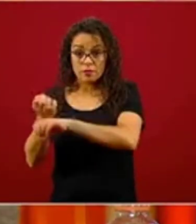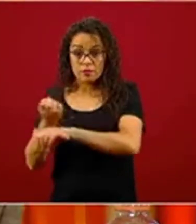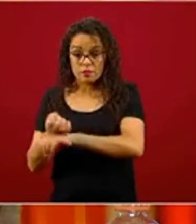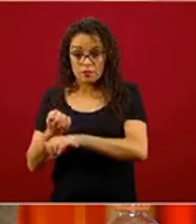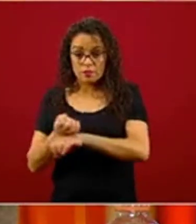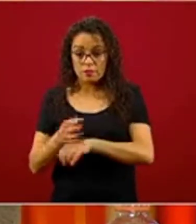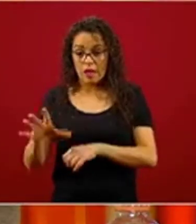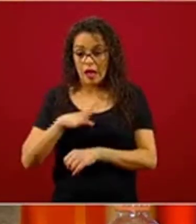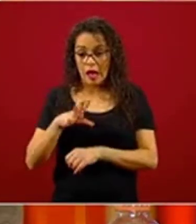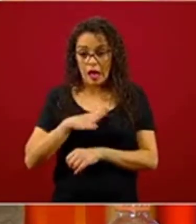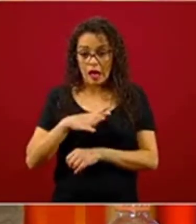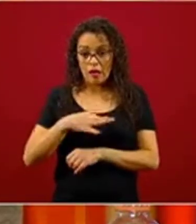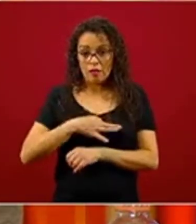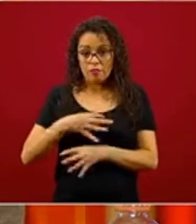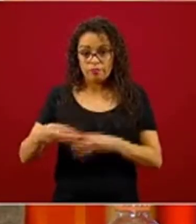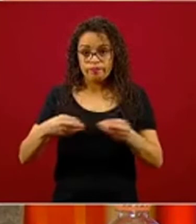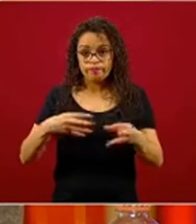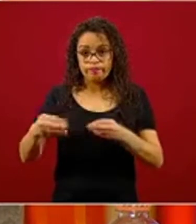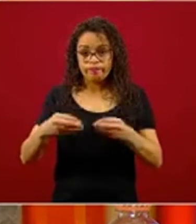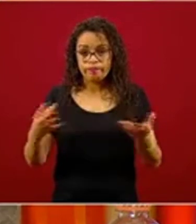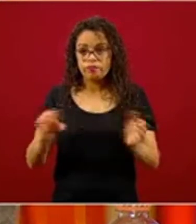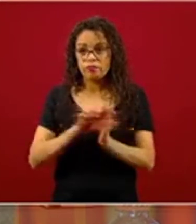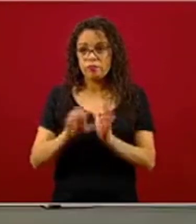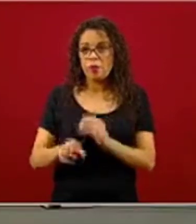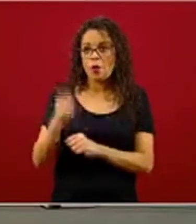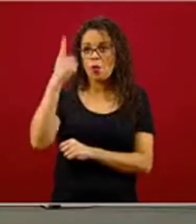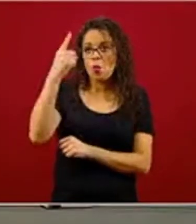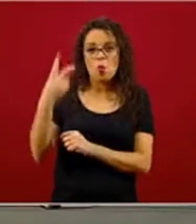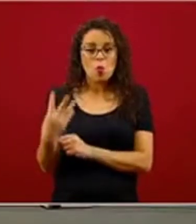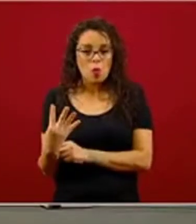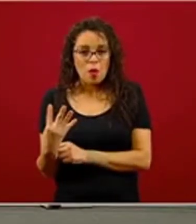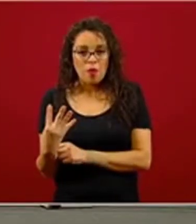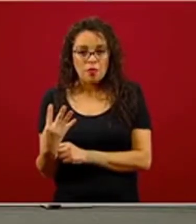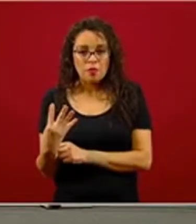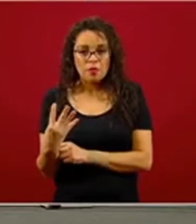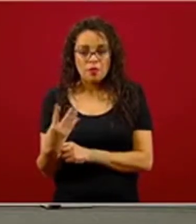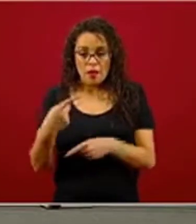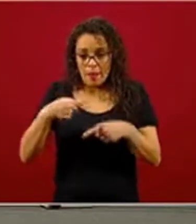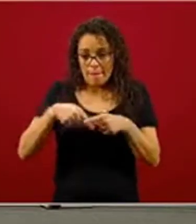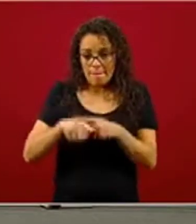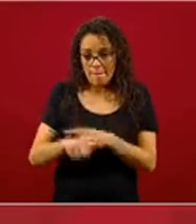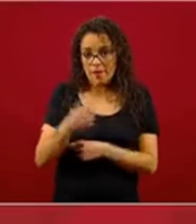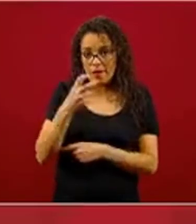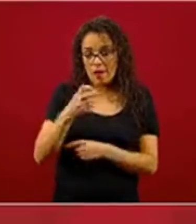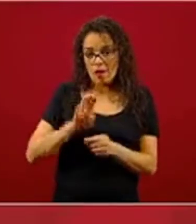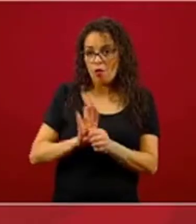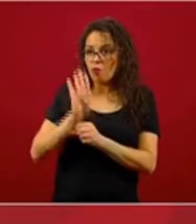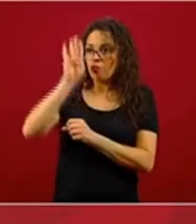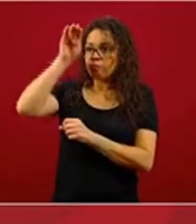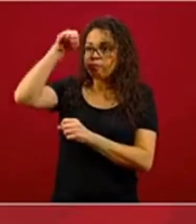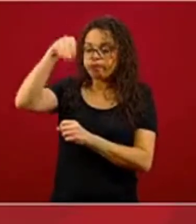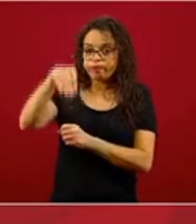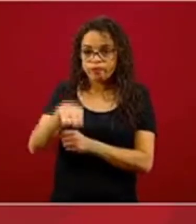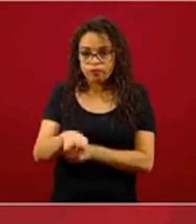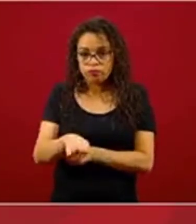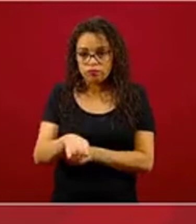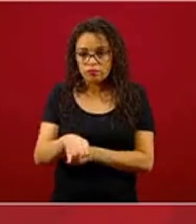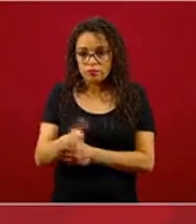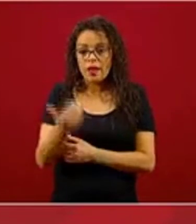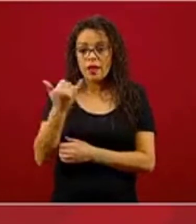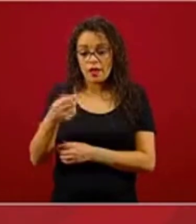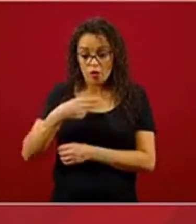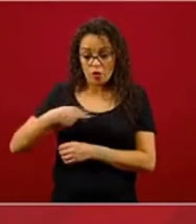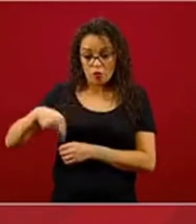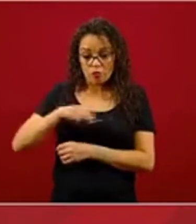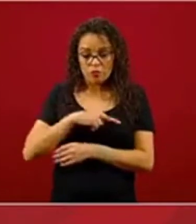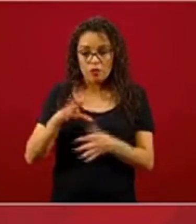epidemia apenas en una cuarta parte del inicio de la curva epidémica y nosotros ya estamos hablando de los elementos del